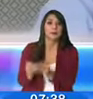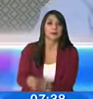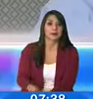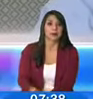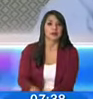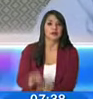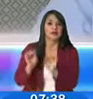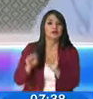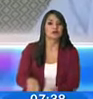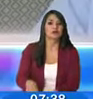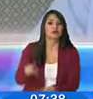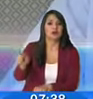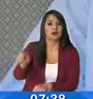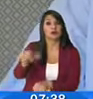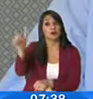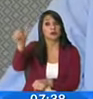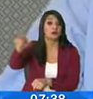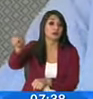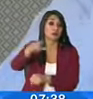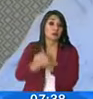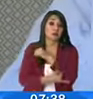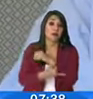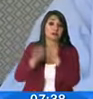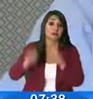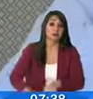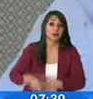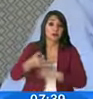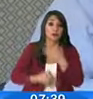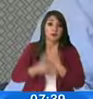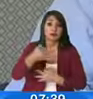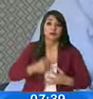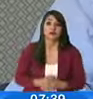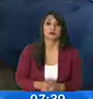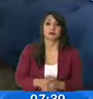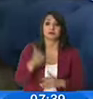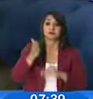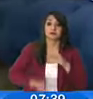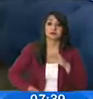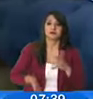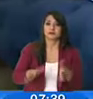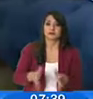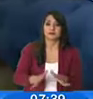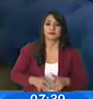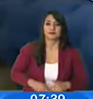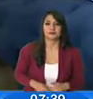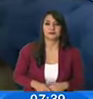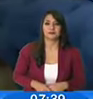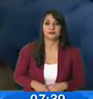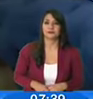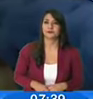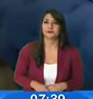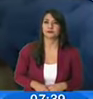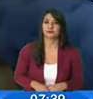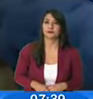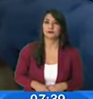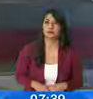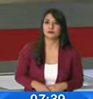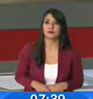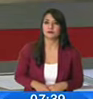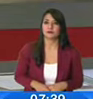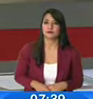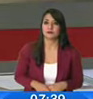se puede ejecutar en ausencia y es un juicio imprescriptible. Informó Patricia